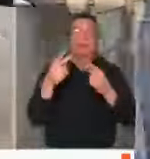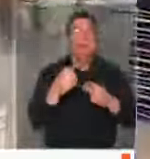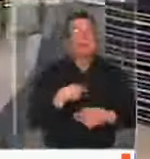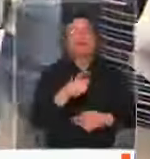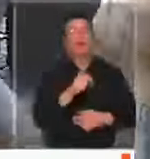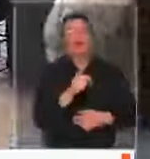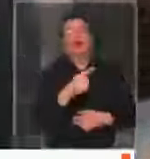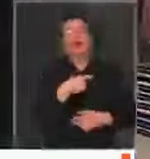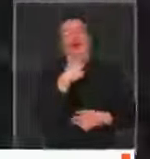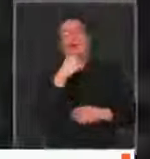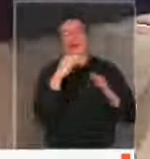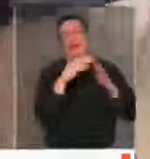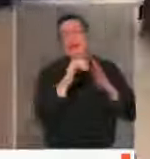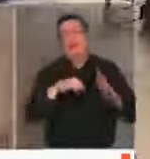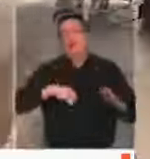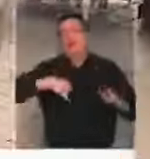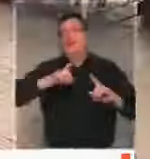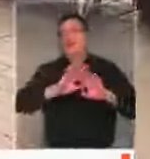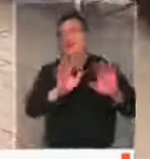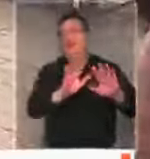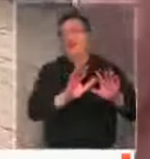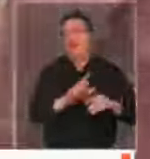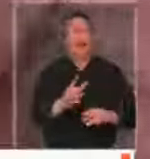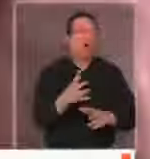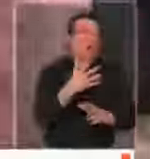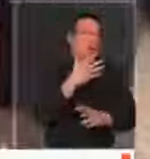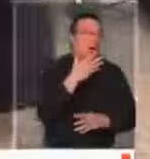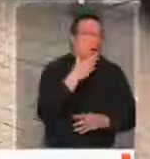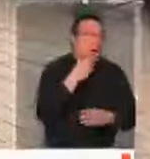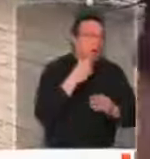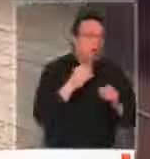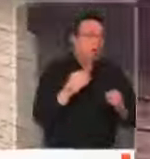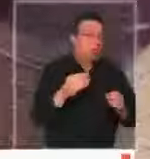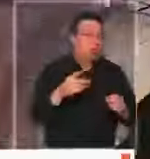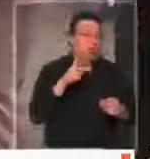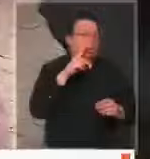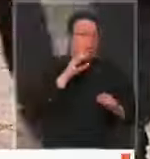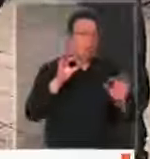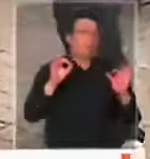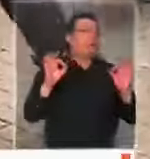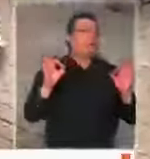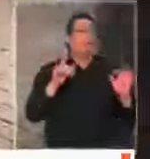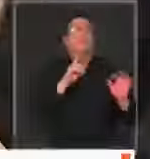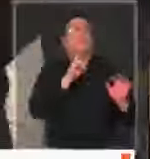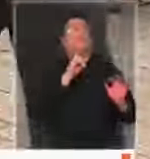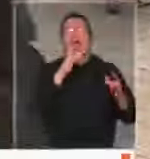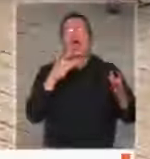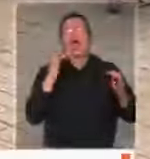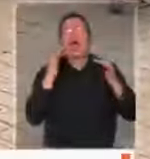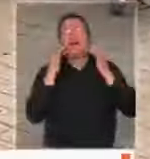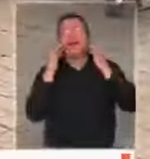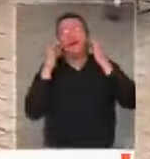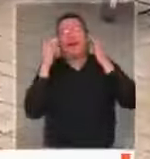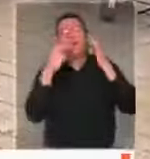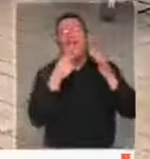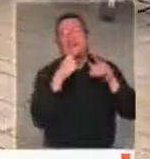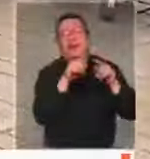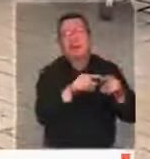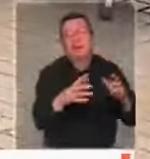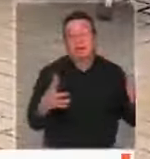porque no me gustan tantos lujos. Oh, es fabuloso, me estaría pero fascinada y... viviendo,